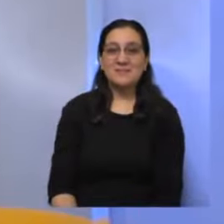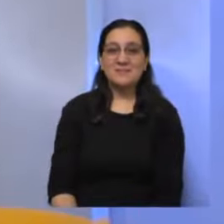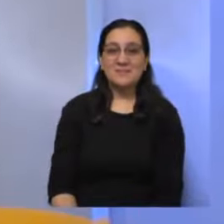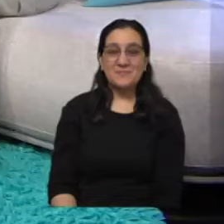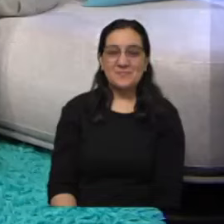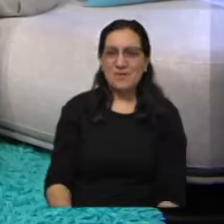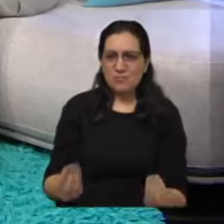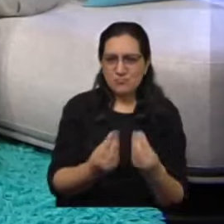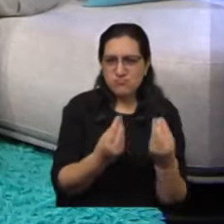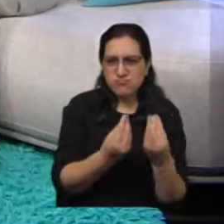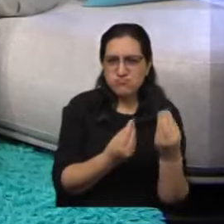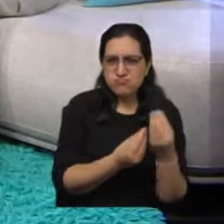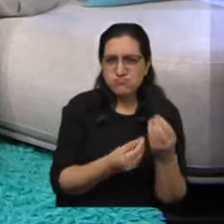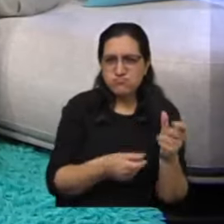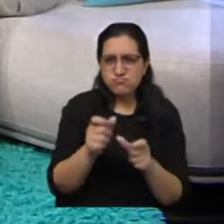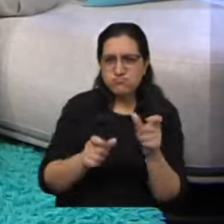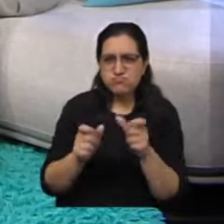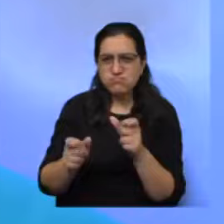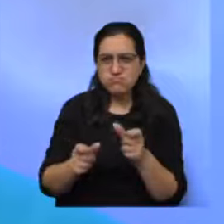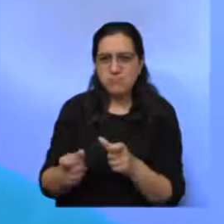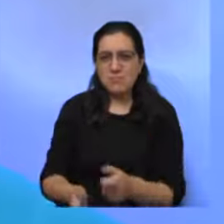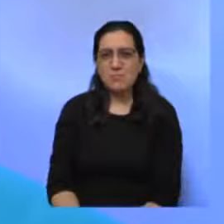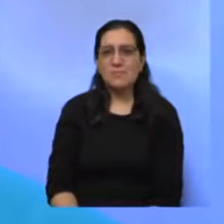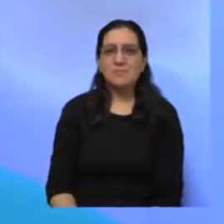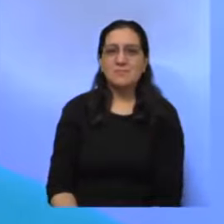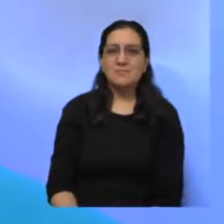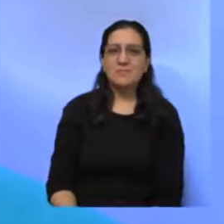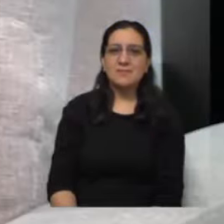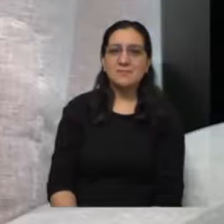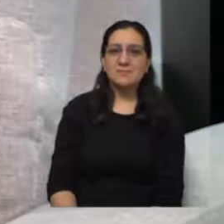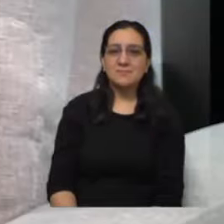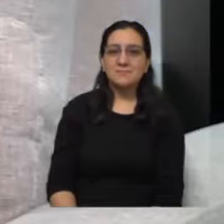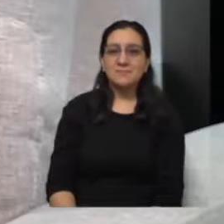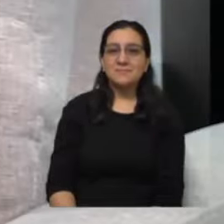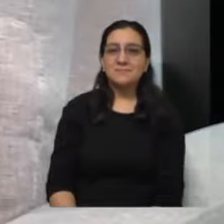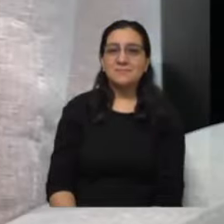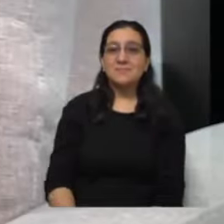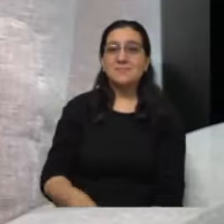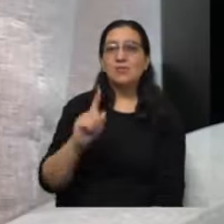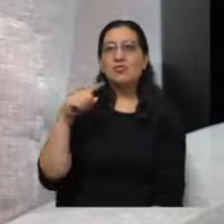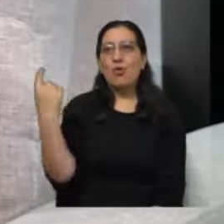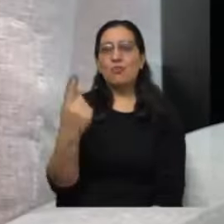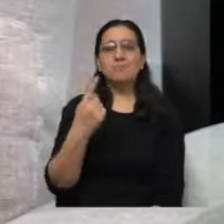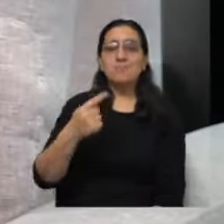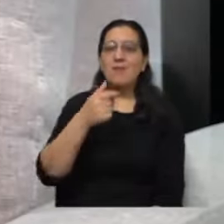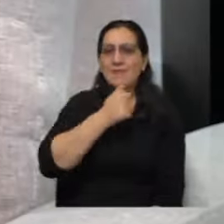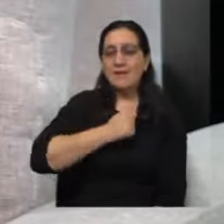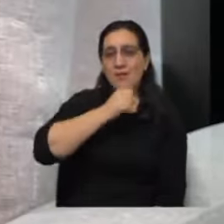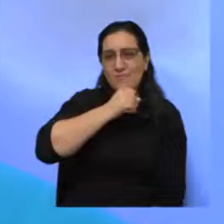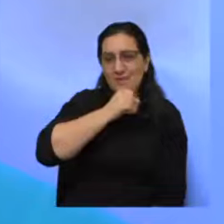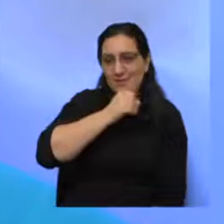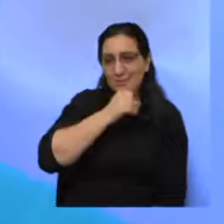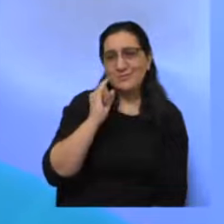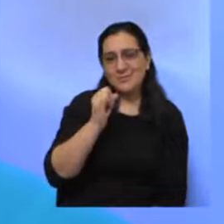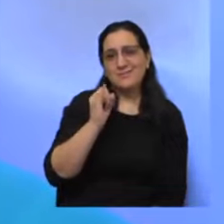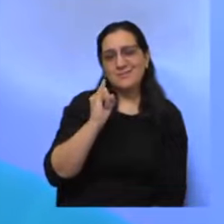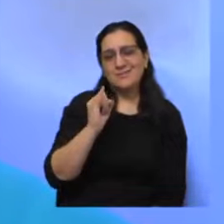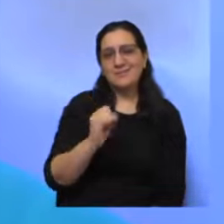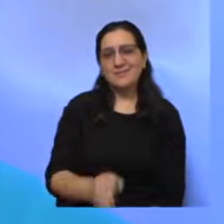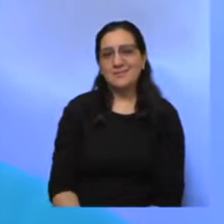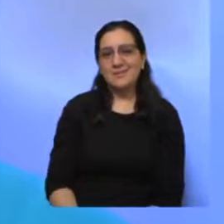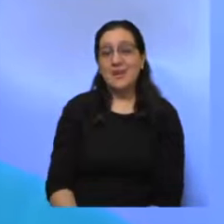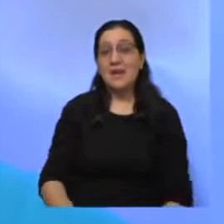estaba lleno y todo el tiempo. ¿Cómo está Montevideo? Sí. Todo lo que falta. Veteranos, que era como decir, bueno,